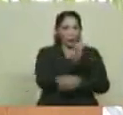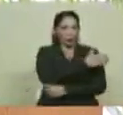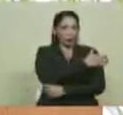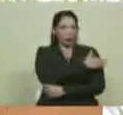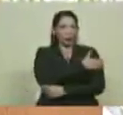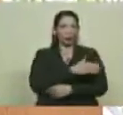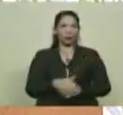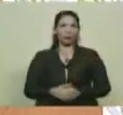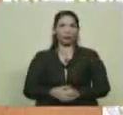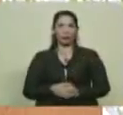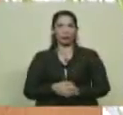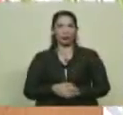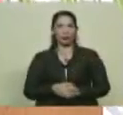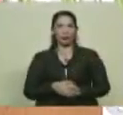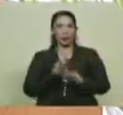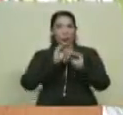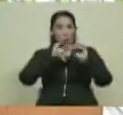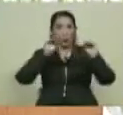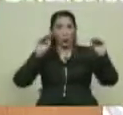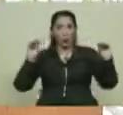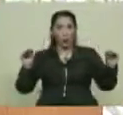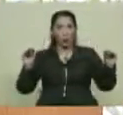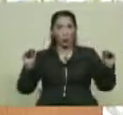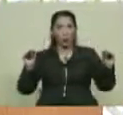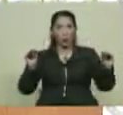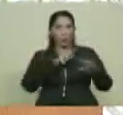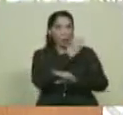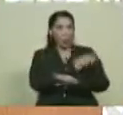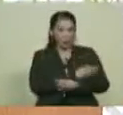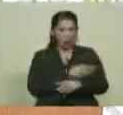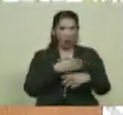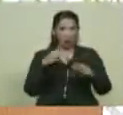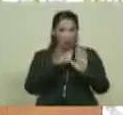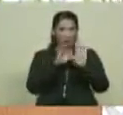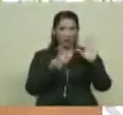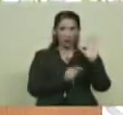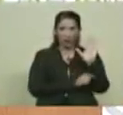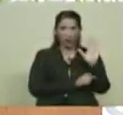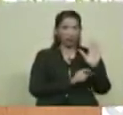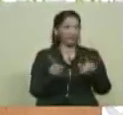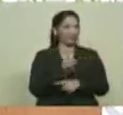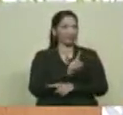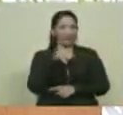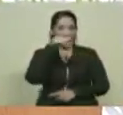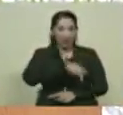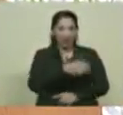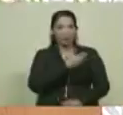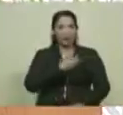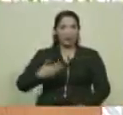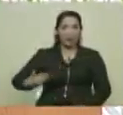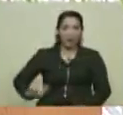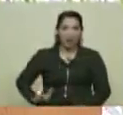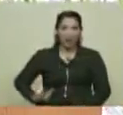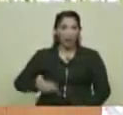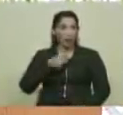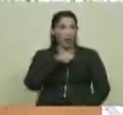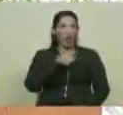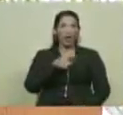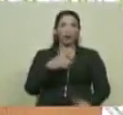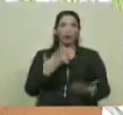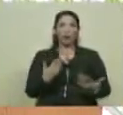¿Fue convocado el Poder Constituyente originario? No. Aquí había un presidente que ellos se empeñaron en